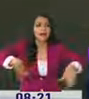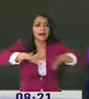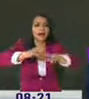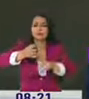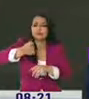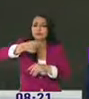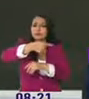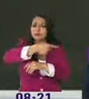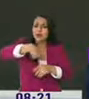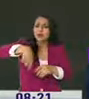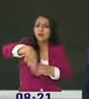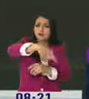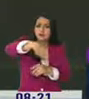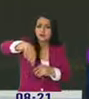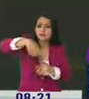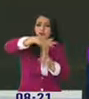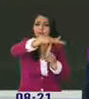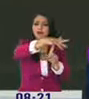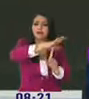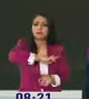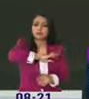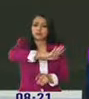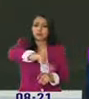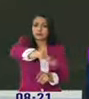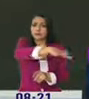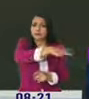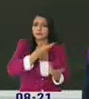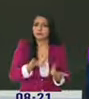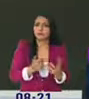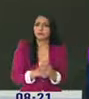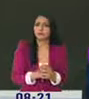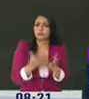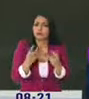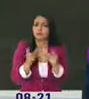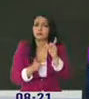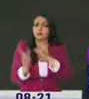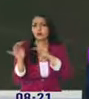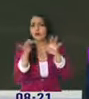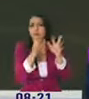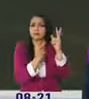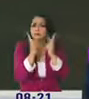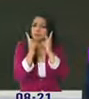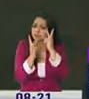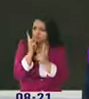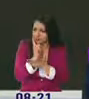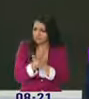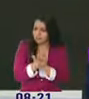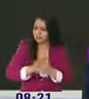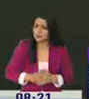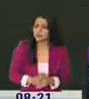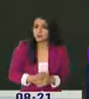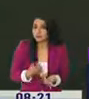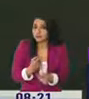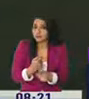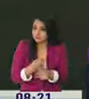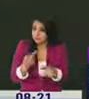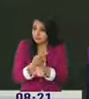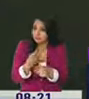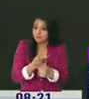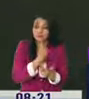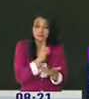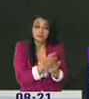o sea, a la vuelta está el parque metropolitano, pues aquí vienen bastantes visitantes, por así decirlo, y realmente peligroso.